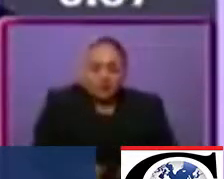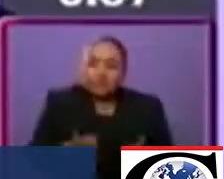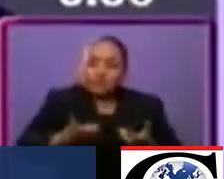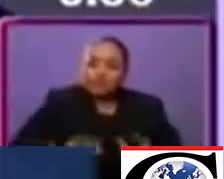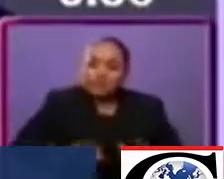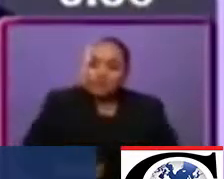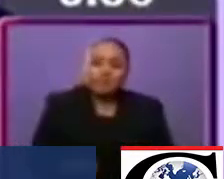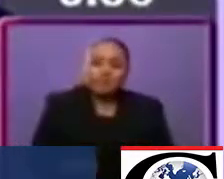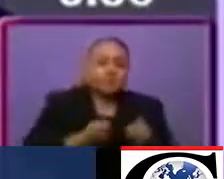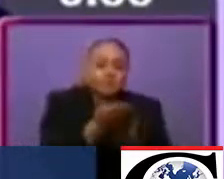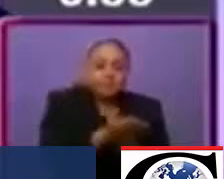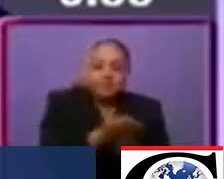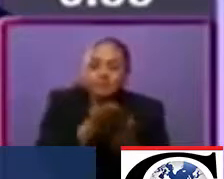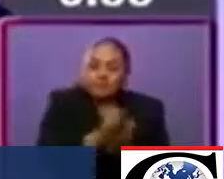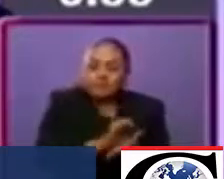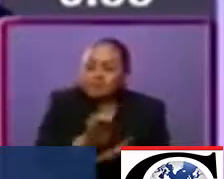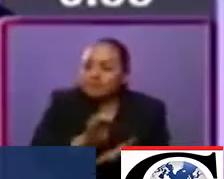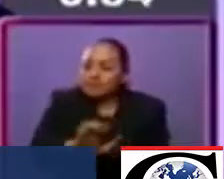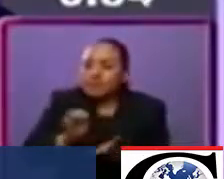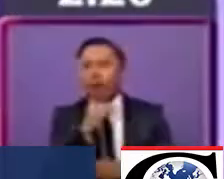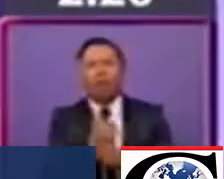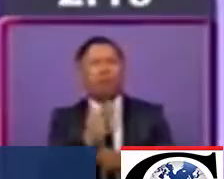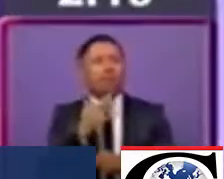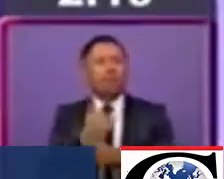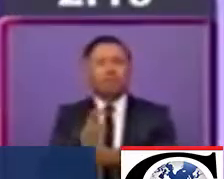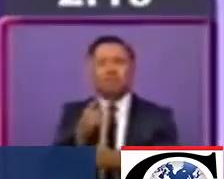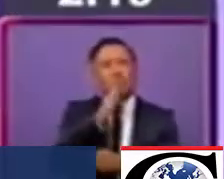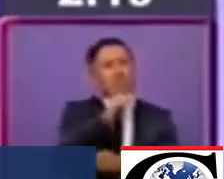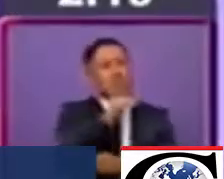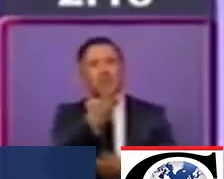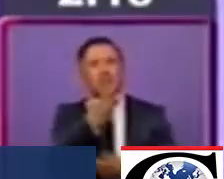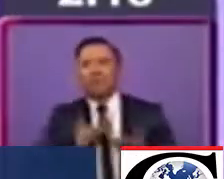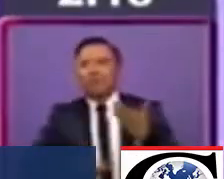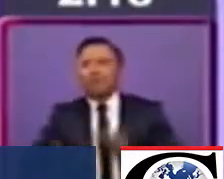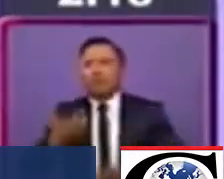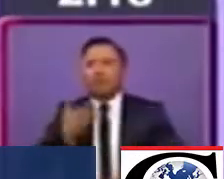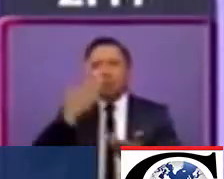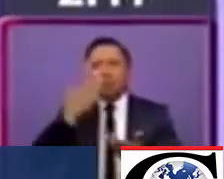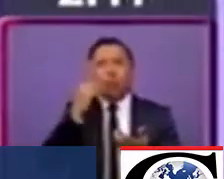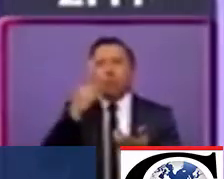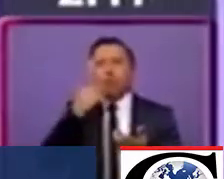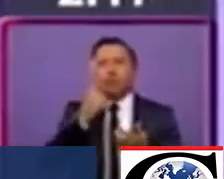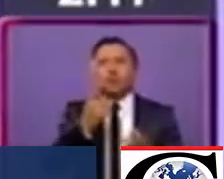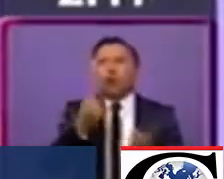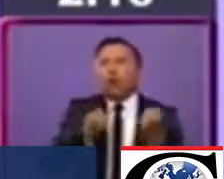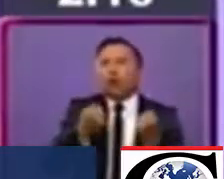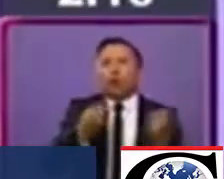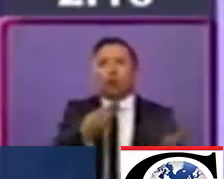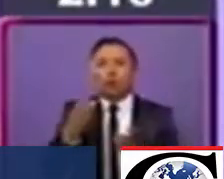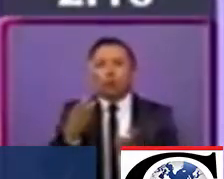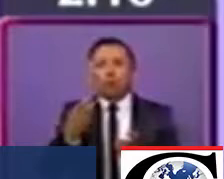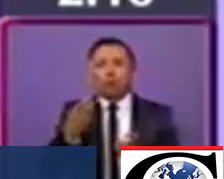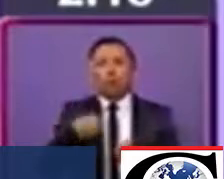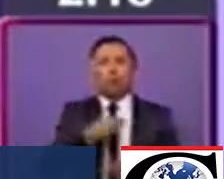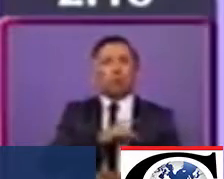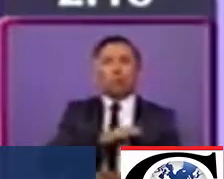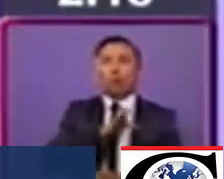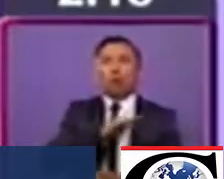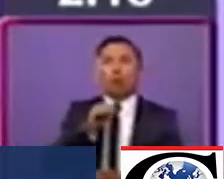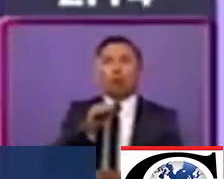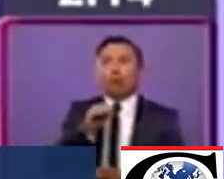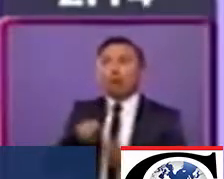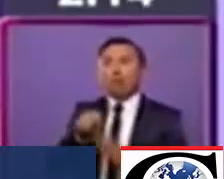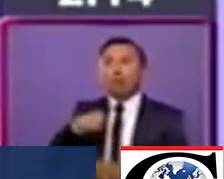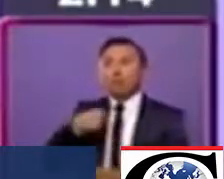ya lo mencionaste, el descuento del 10% que le hacían a sus trabajadores durante su administración de la morenista. Después atacaron a Alfredo del